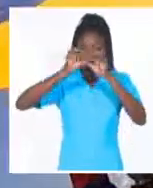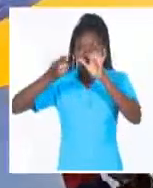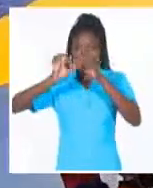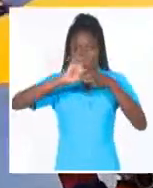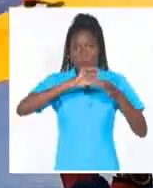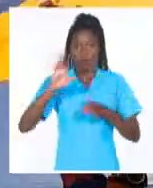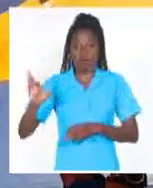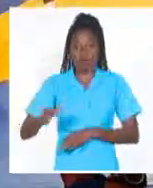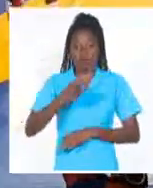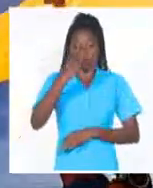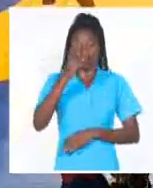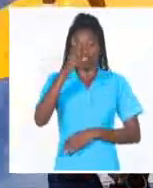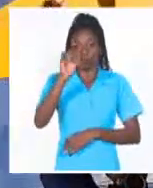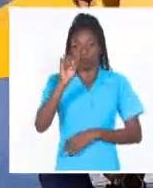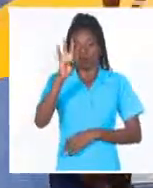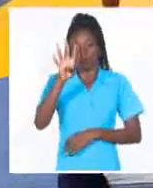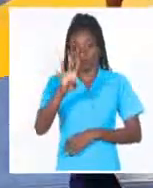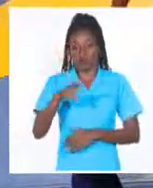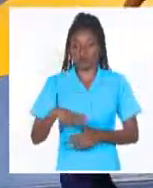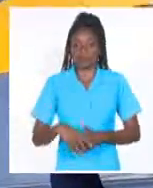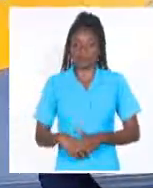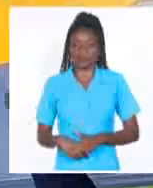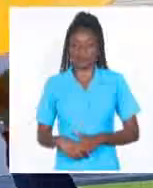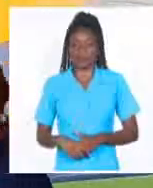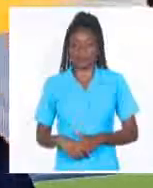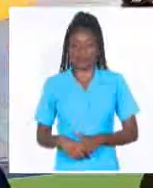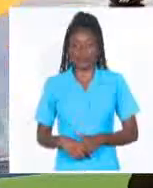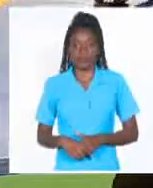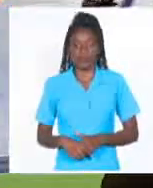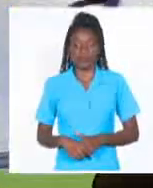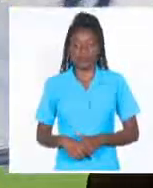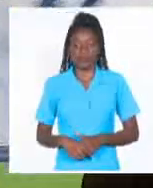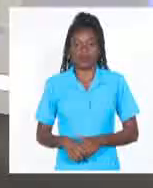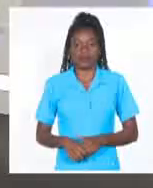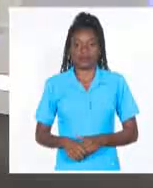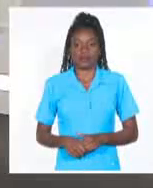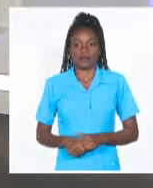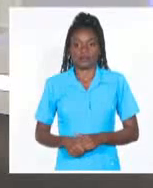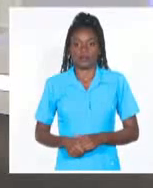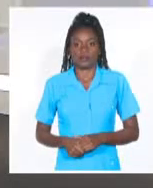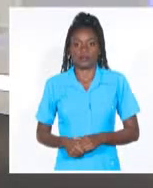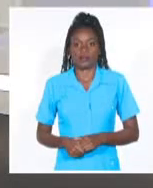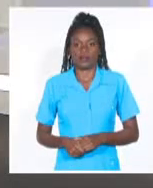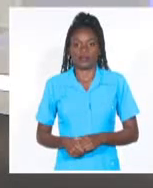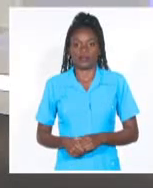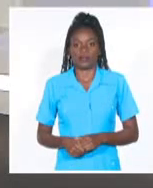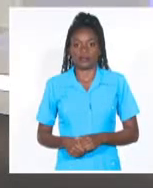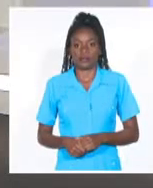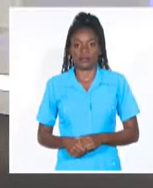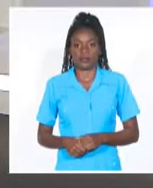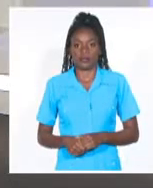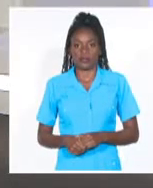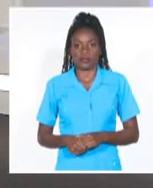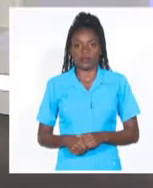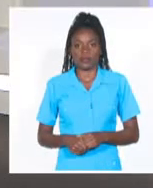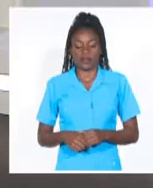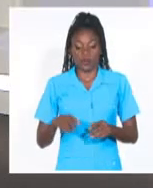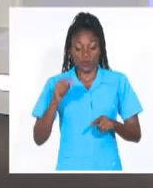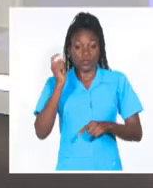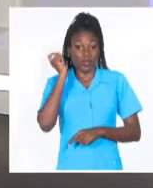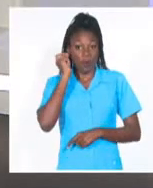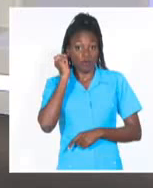París 2024. Deportes, Hernández Luján. Por cierto, Ángela Álvarez en